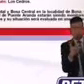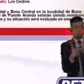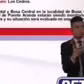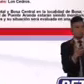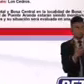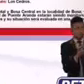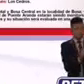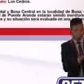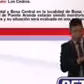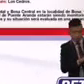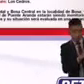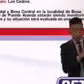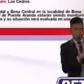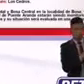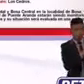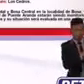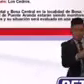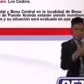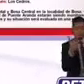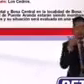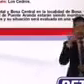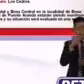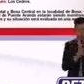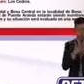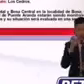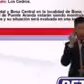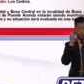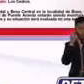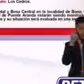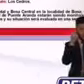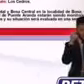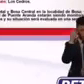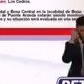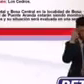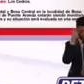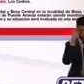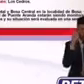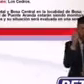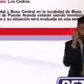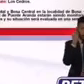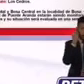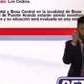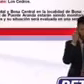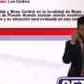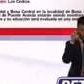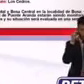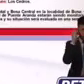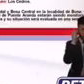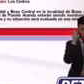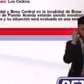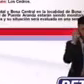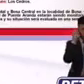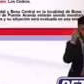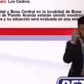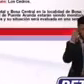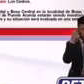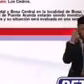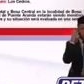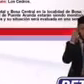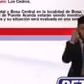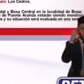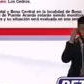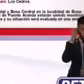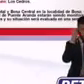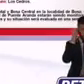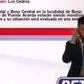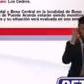para evaluar si es necesario que allí, al cabo de una semana, sea necesario otro tipo de medida de confinamiento.